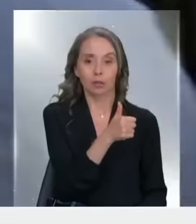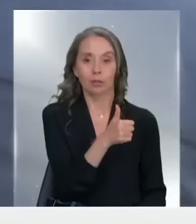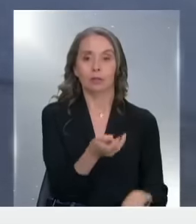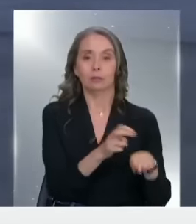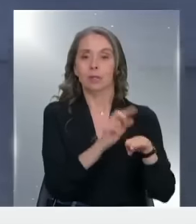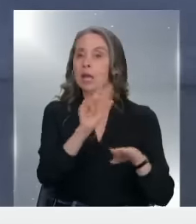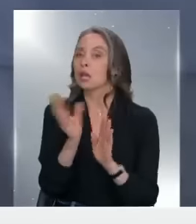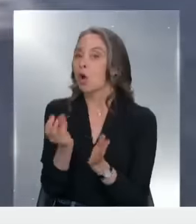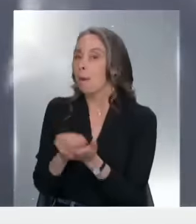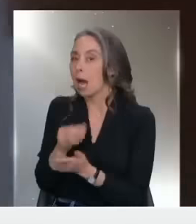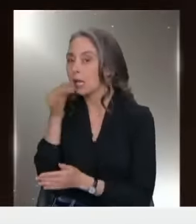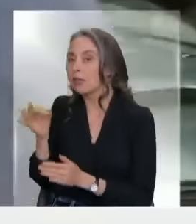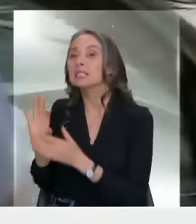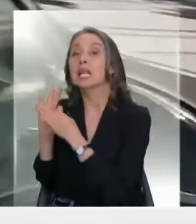nada más que decir gracias.